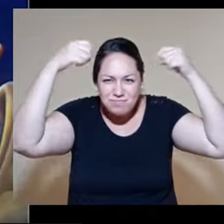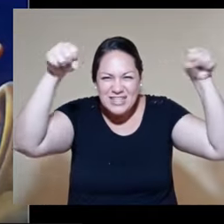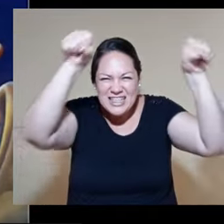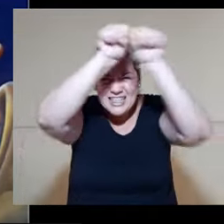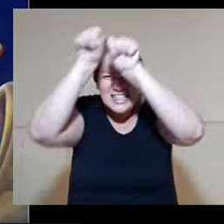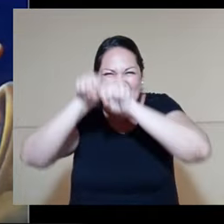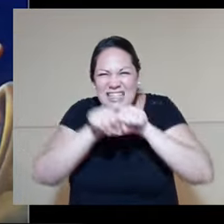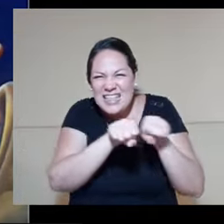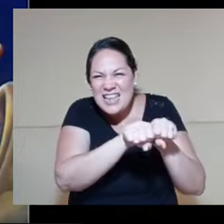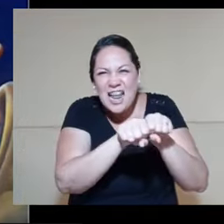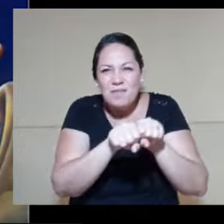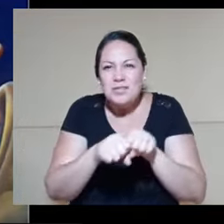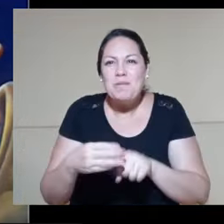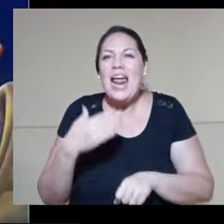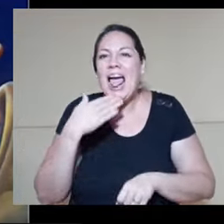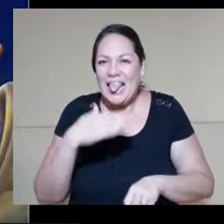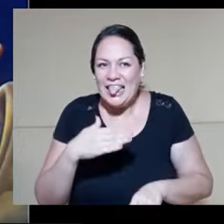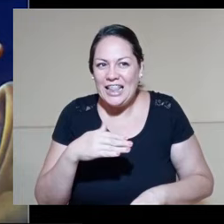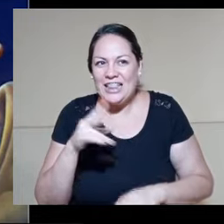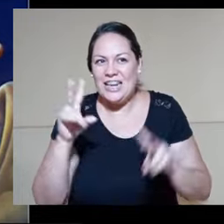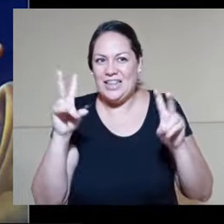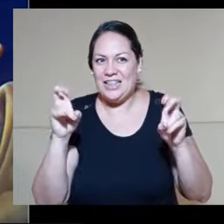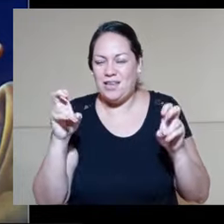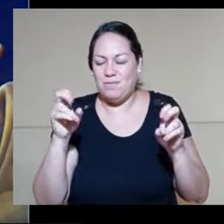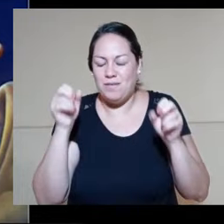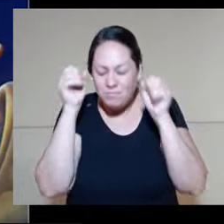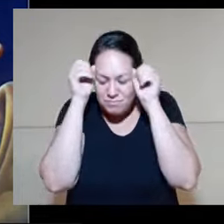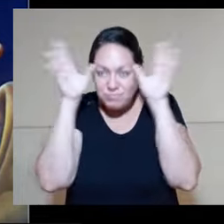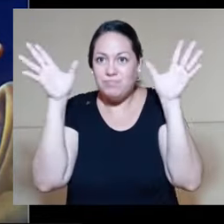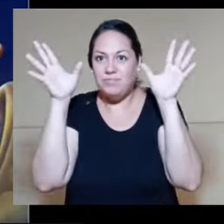hagan sinapsis en su cerebro para poder entender.